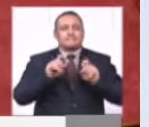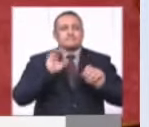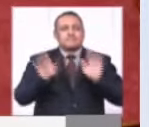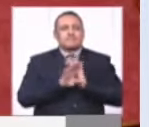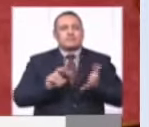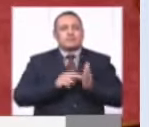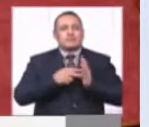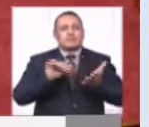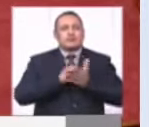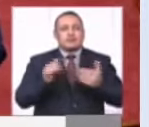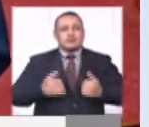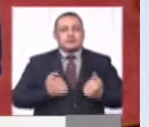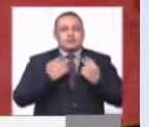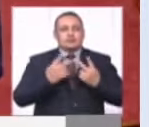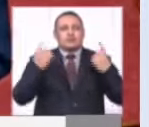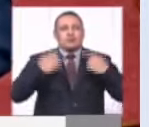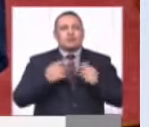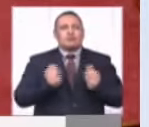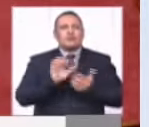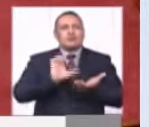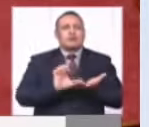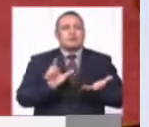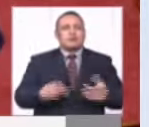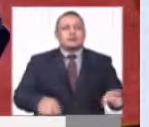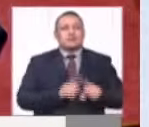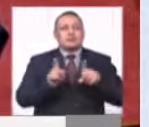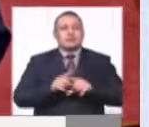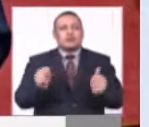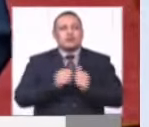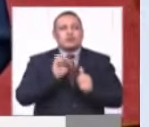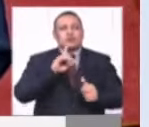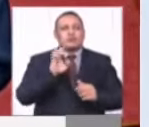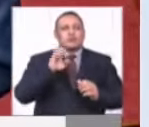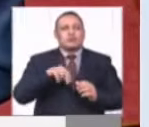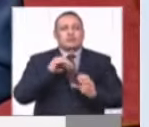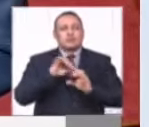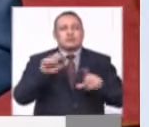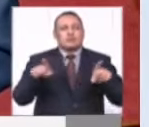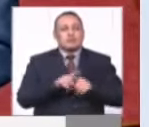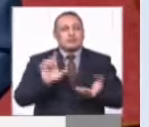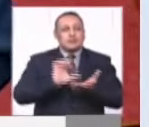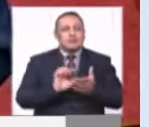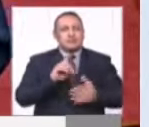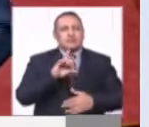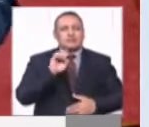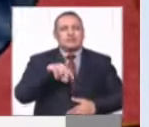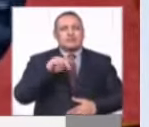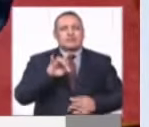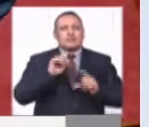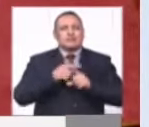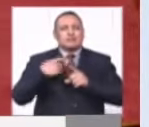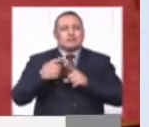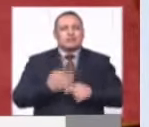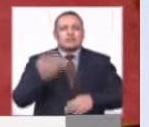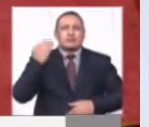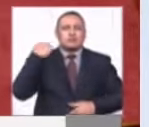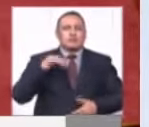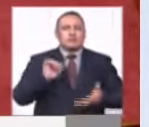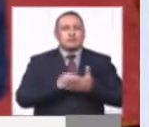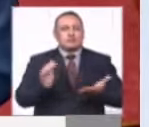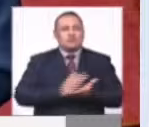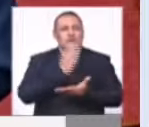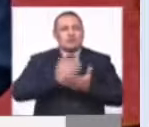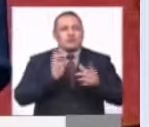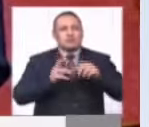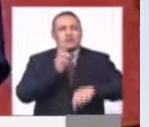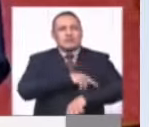qué es lo que estamos haciendo en Lima contra el dengue. El dengue en otros tiempos era un problema de